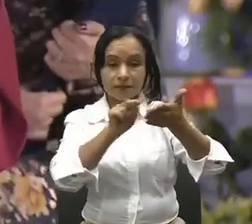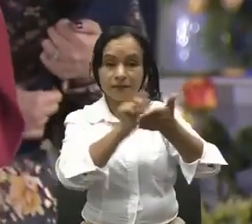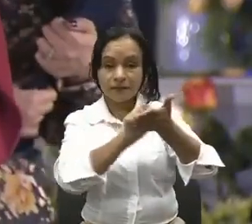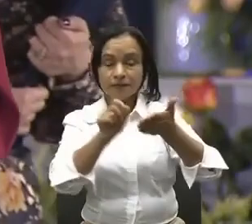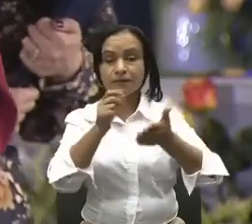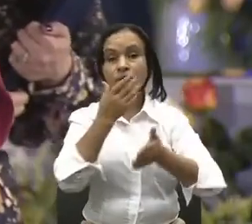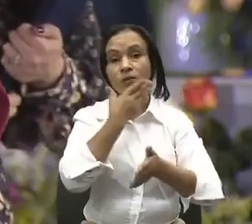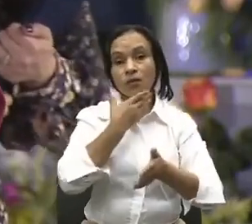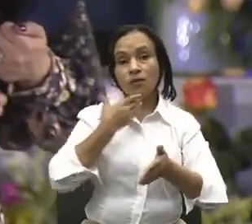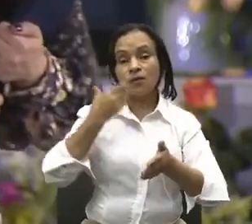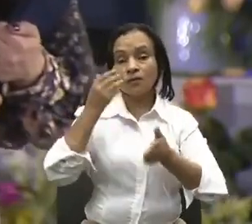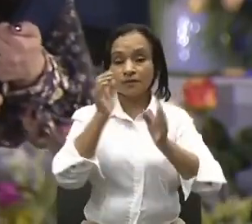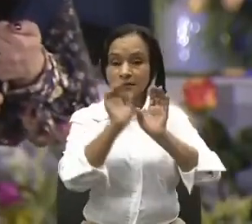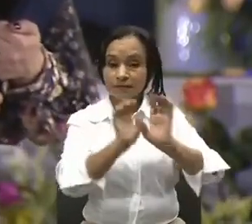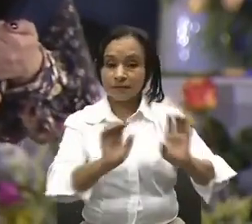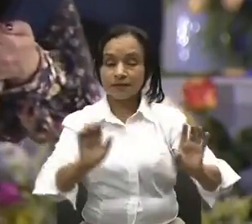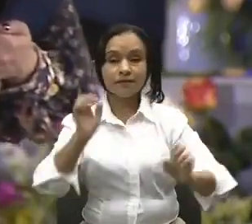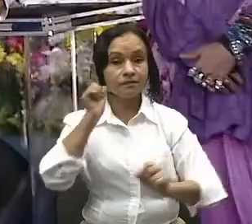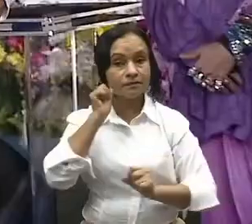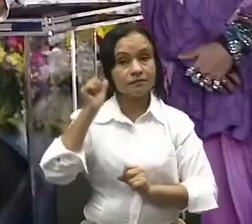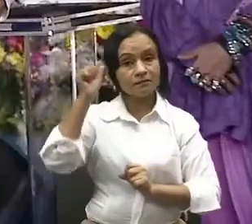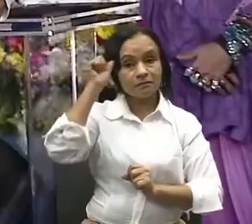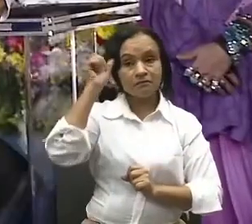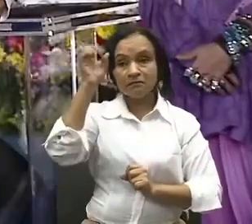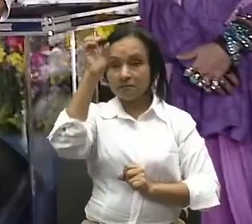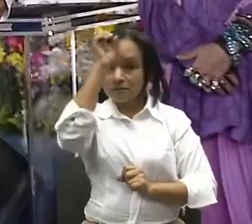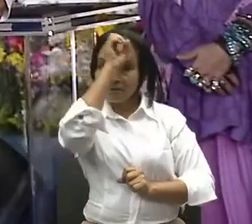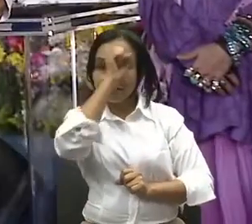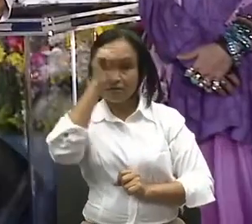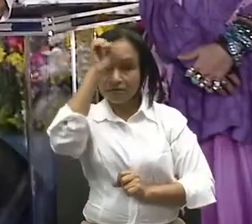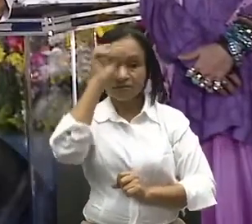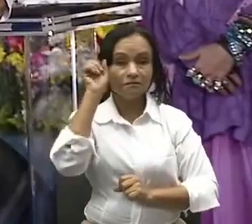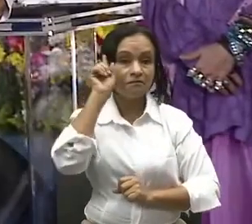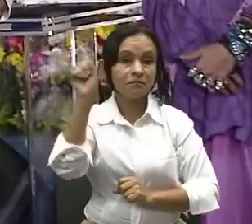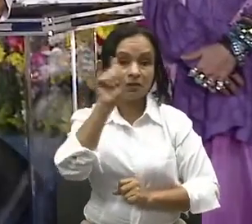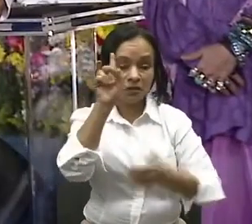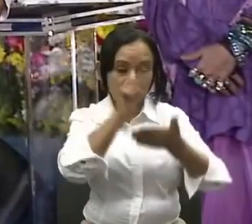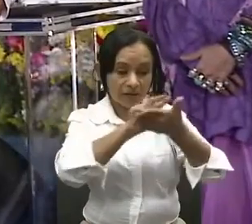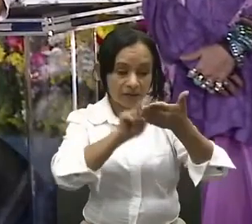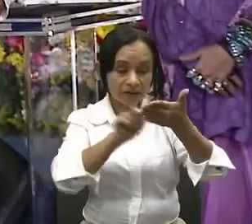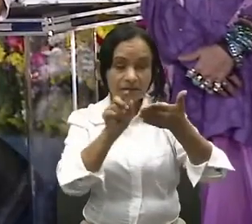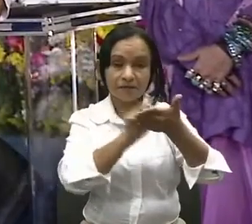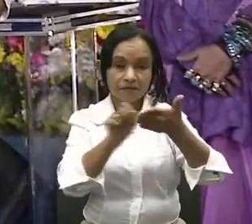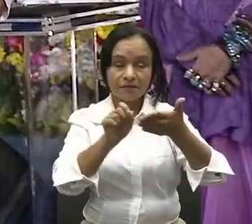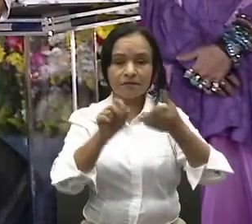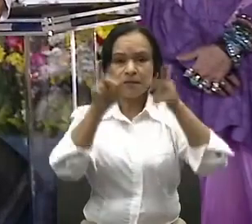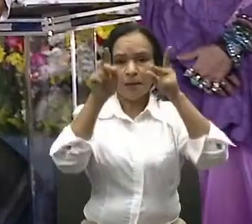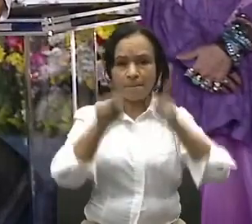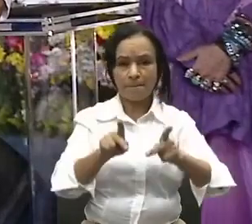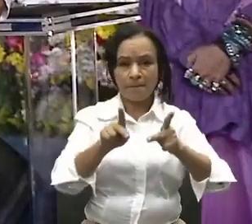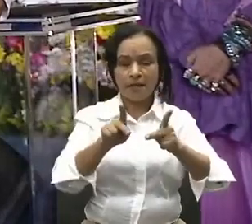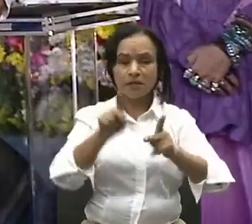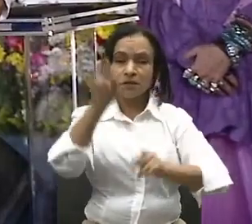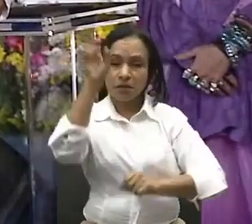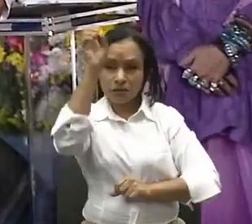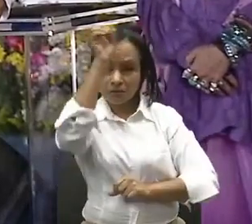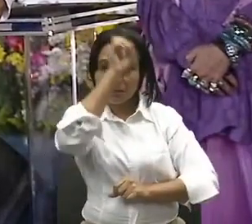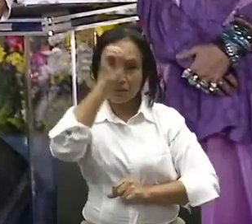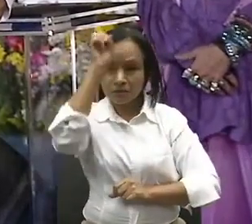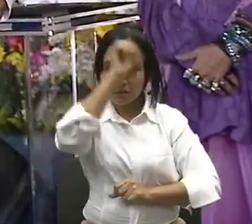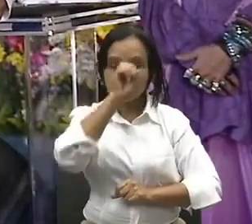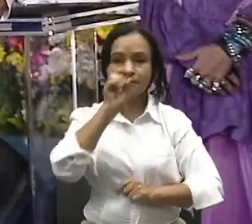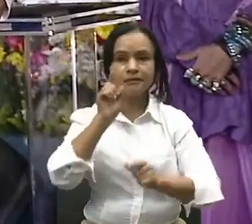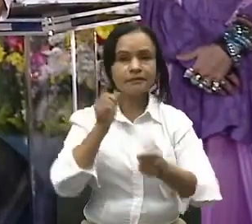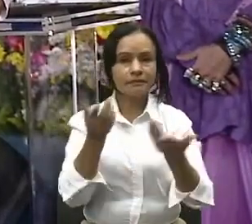los adultos que están en el analfabetismo. Porque una persona en el analfabetismo pues se